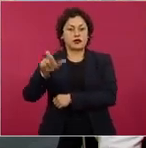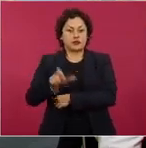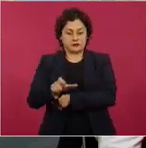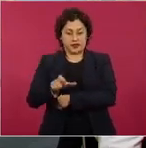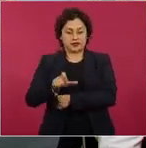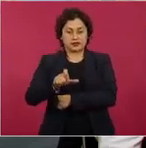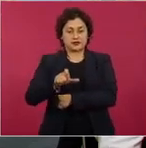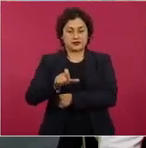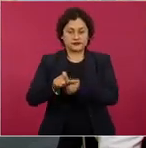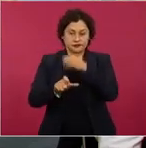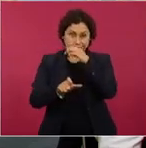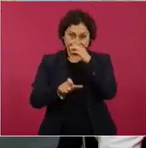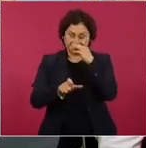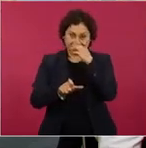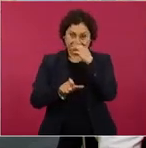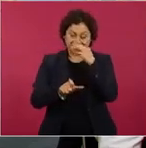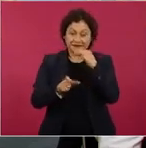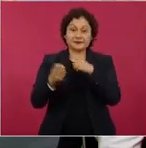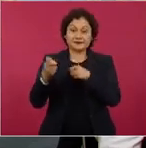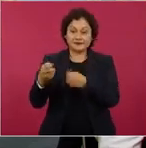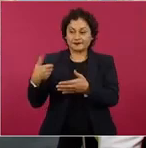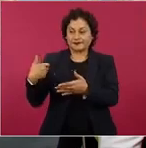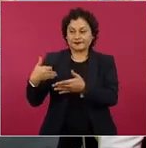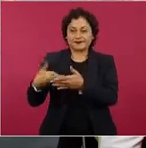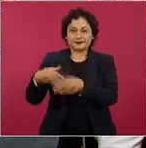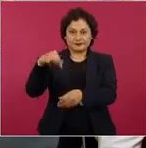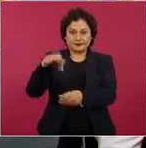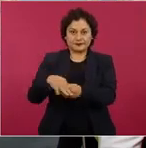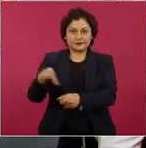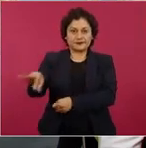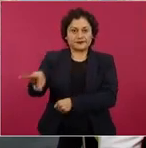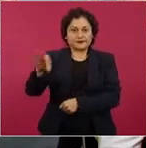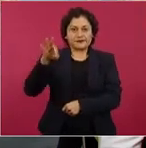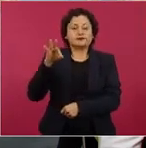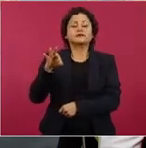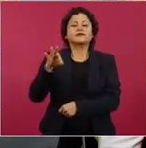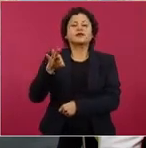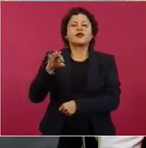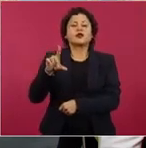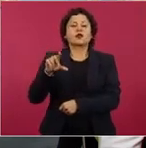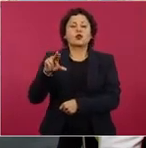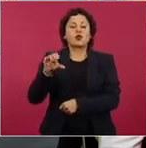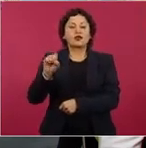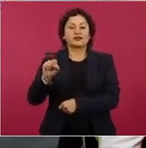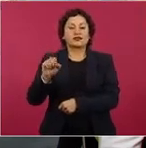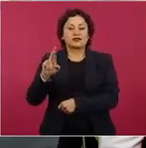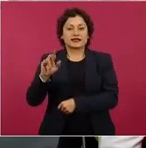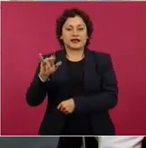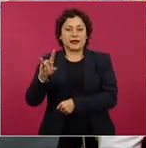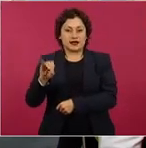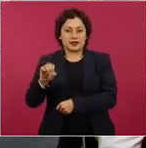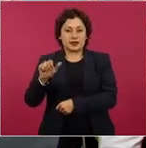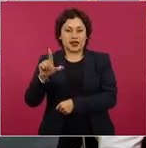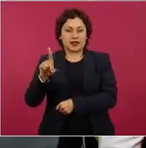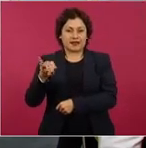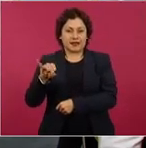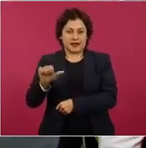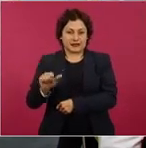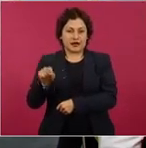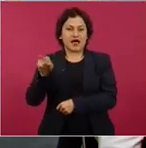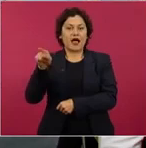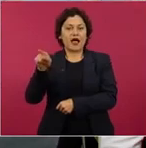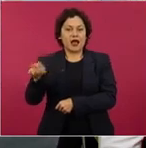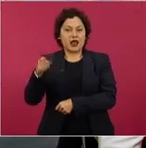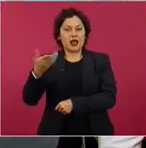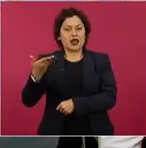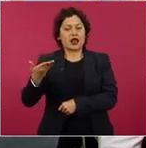República Mexicana, proceso que ganó el candidato Luis Ricardo Aldana Prieto. Ricardo Aldana ha solicitado